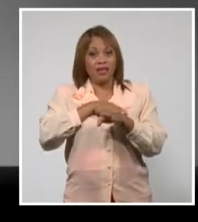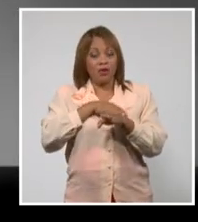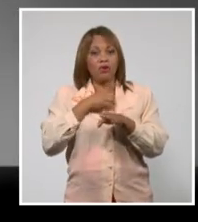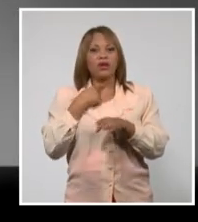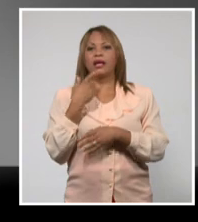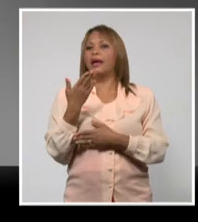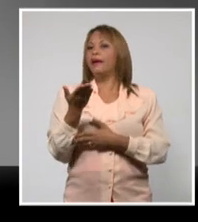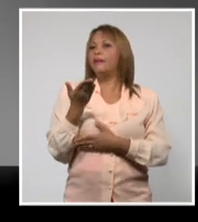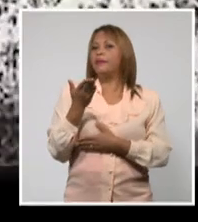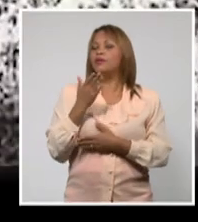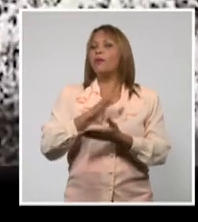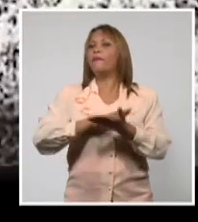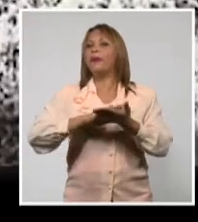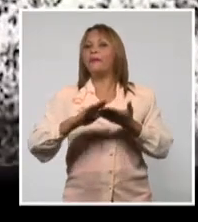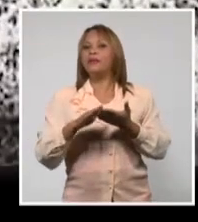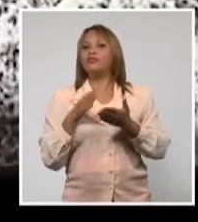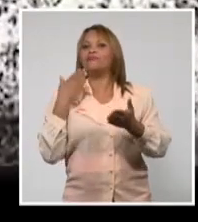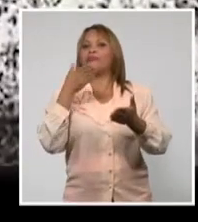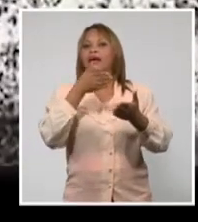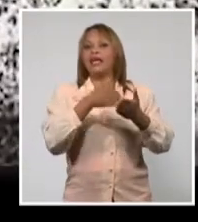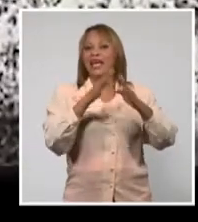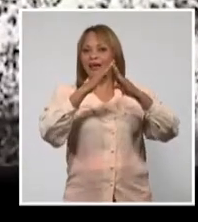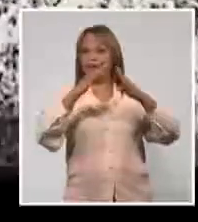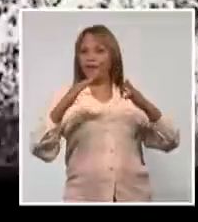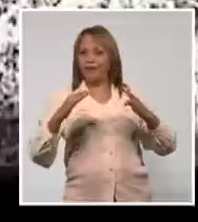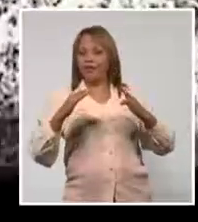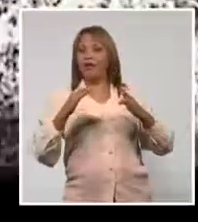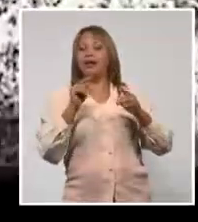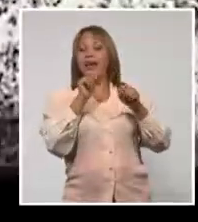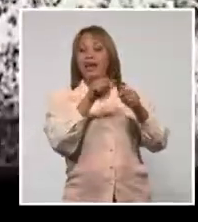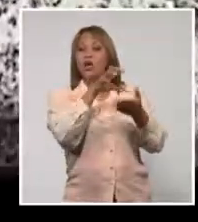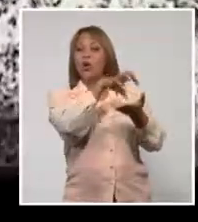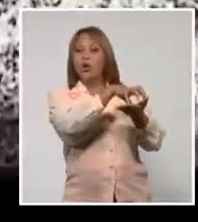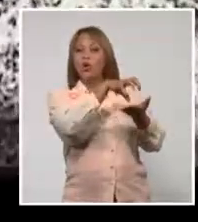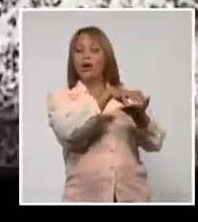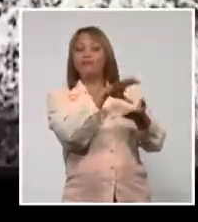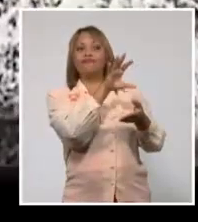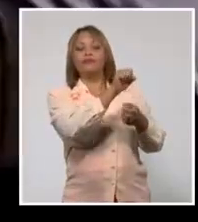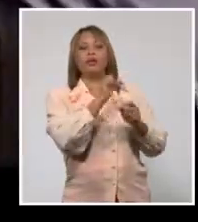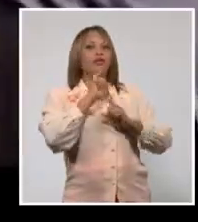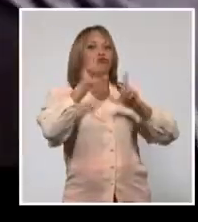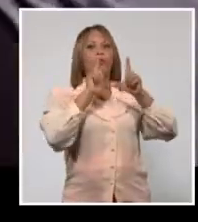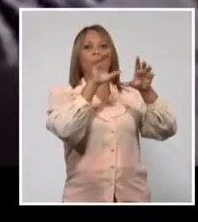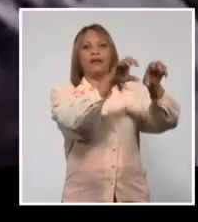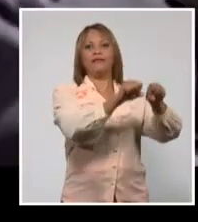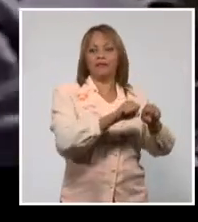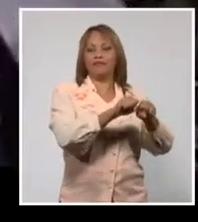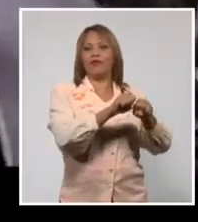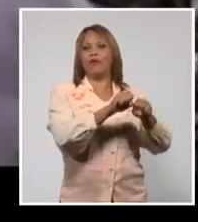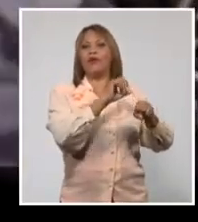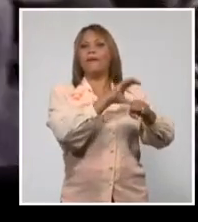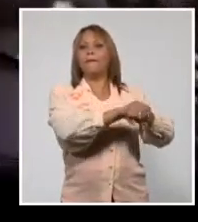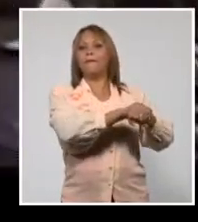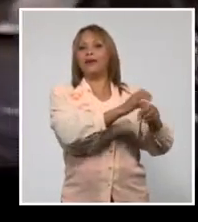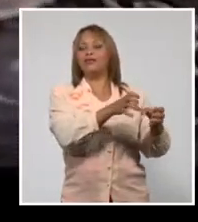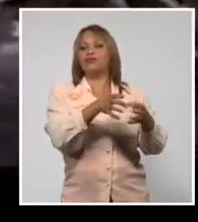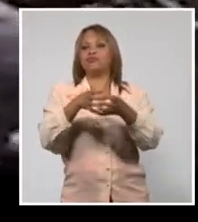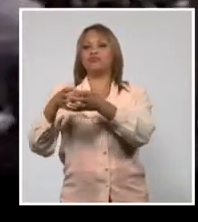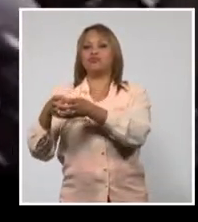pedido permiso para dirigirse a la finca Santo Domingo, lugar donde fue sorprendido y hecho prisionero por una guerrilla enemiga compuesta